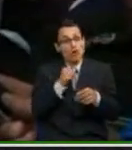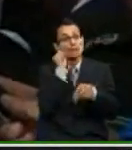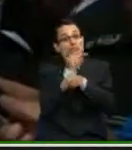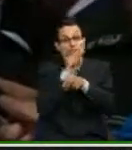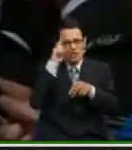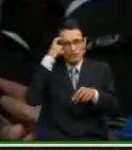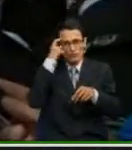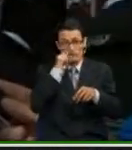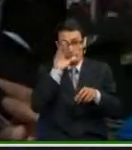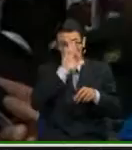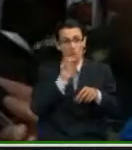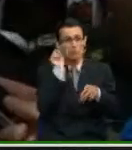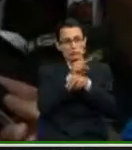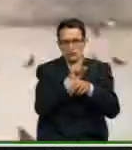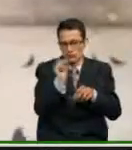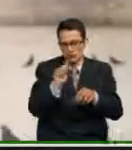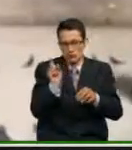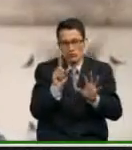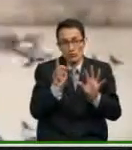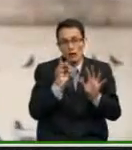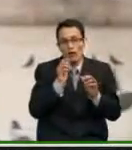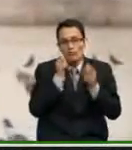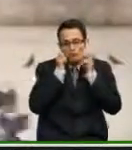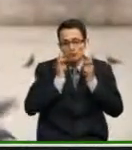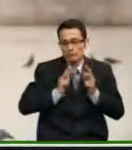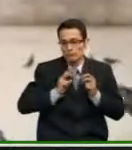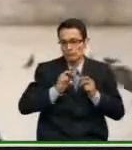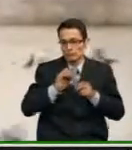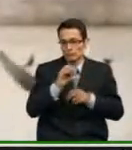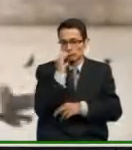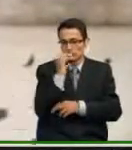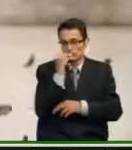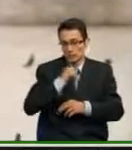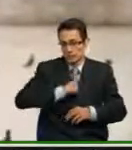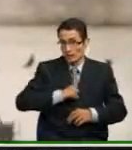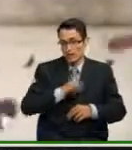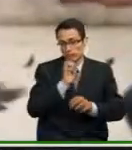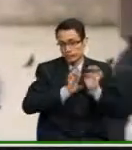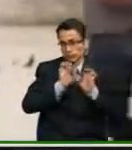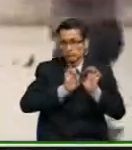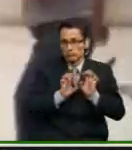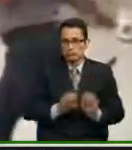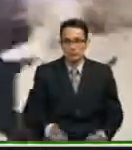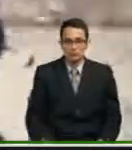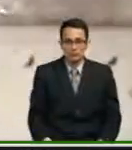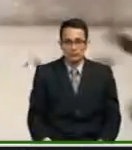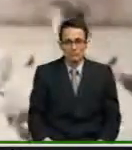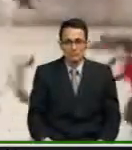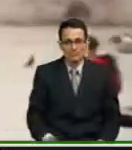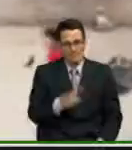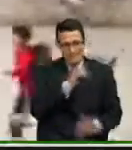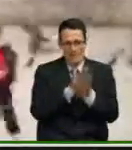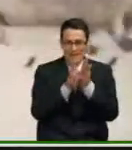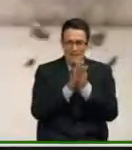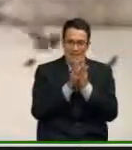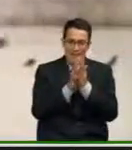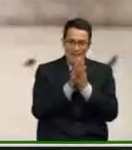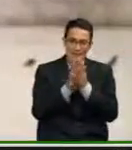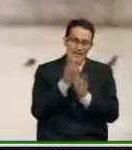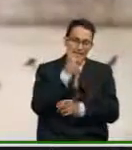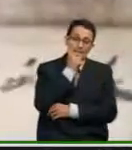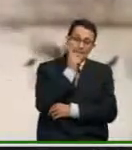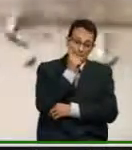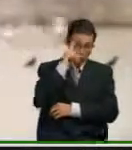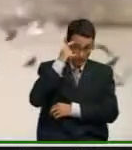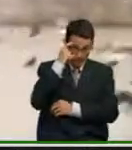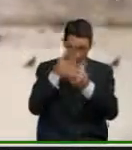yo defiendo derechos de los colombianos. El procurador además hizo cuestionamientos significativos con respecto al inicio de los